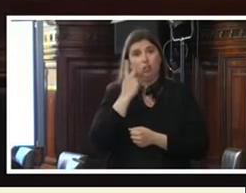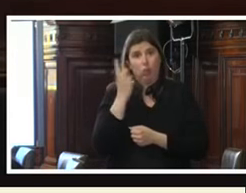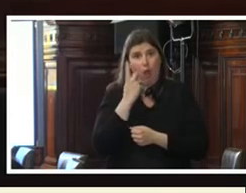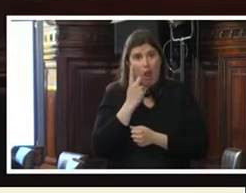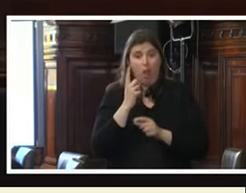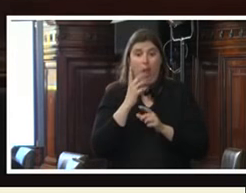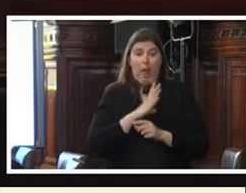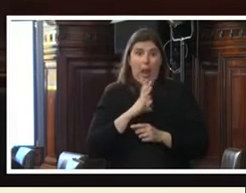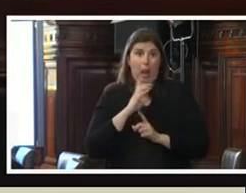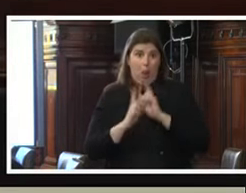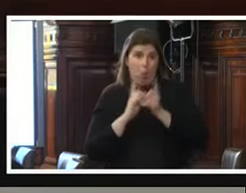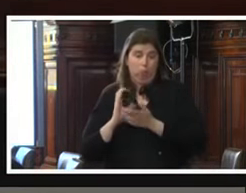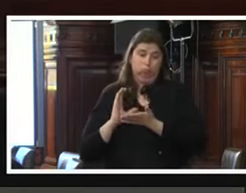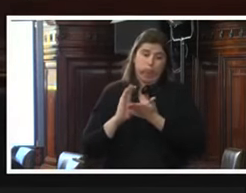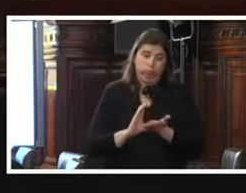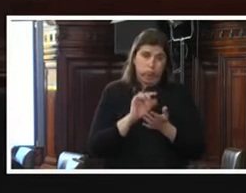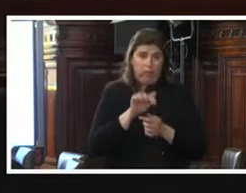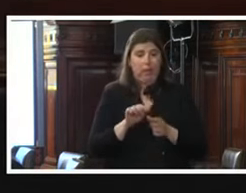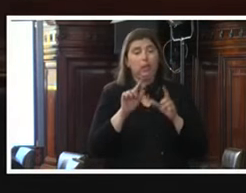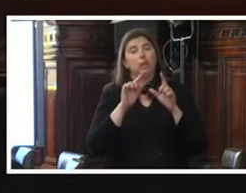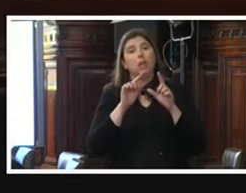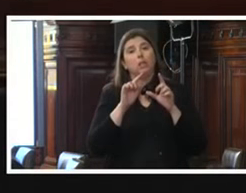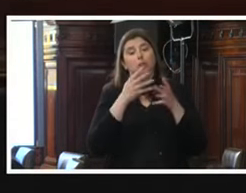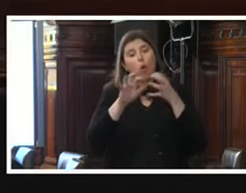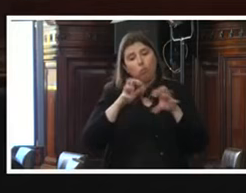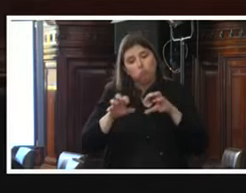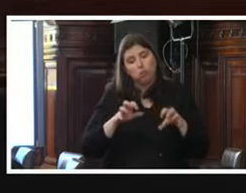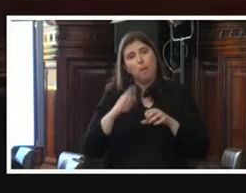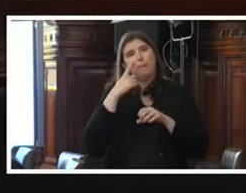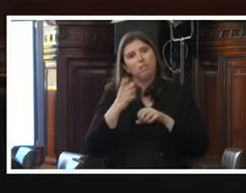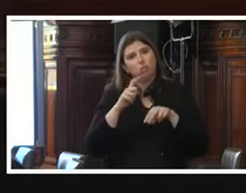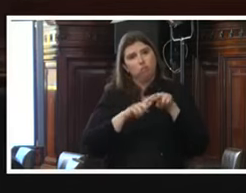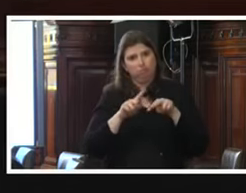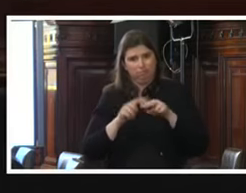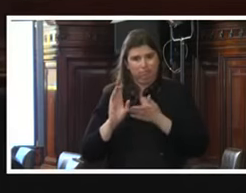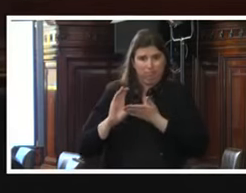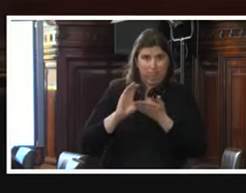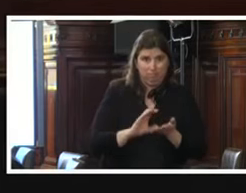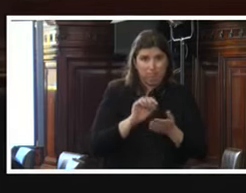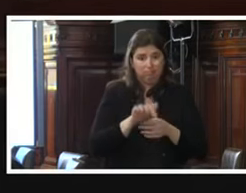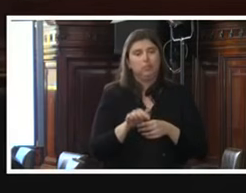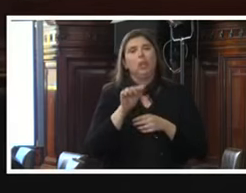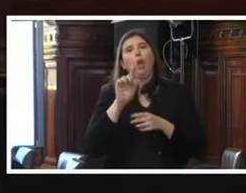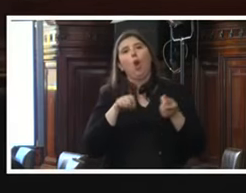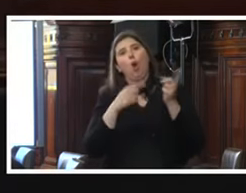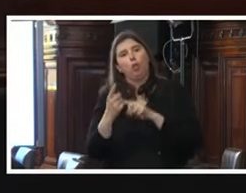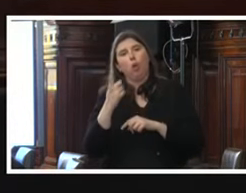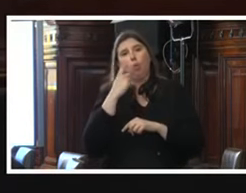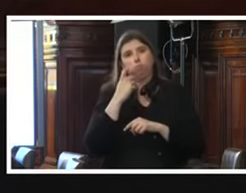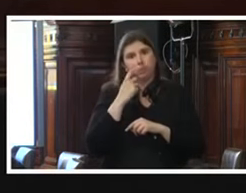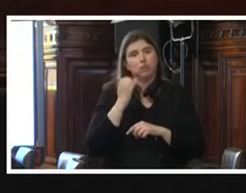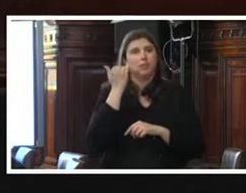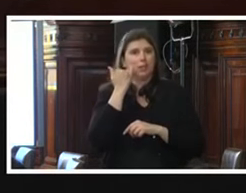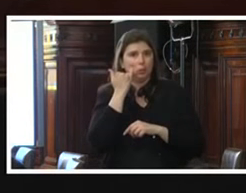organizaciones no gubernamentales el eje vete para trabajar la prevención del vih con personas trans femeninas y hombres que tienen sexo